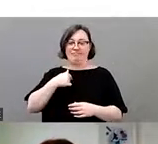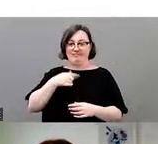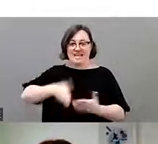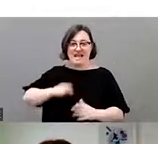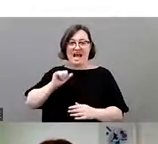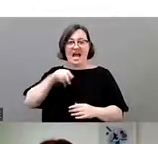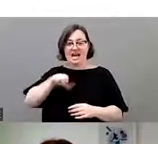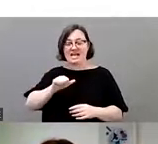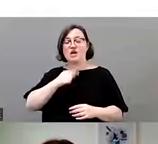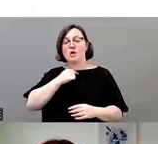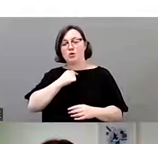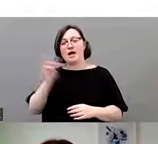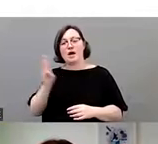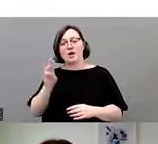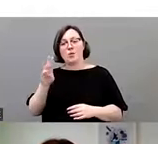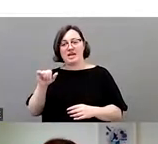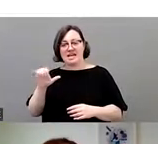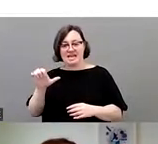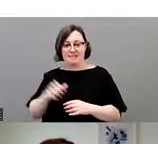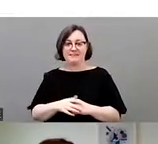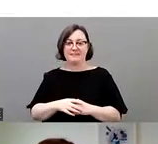le puso a Anne le gusta a Willy.